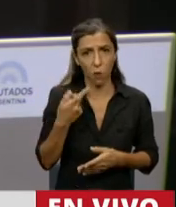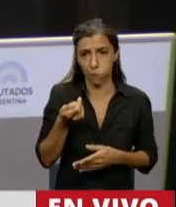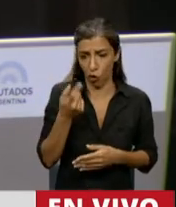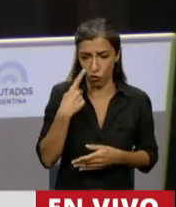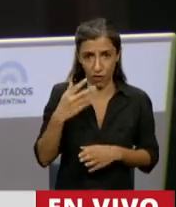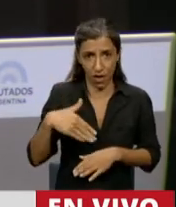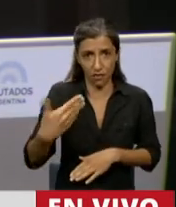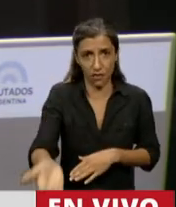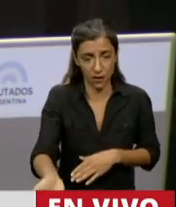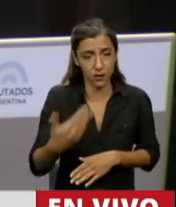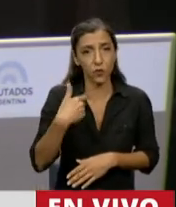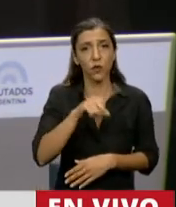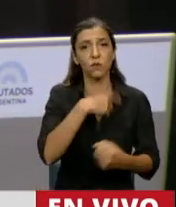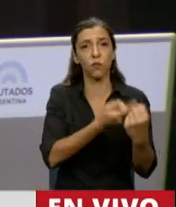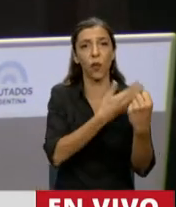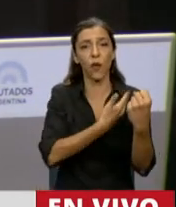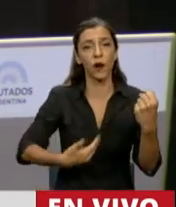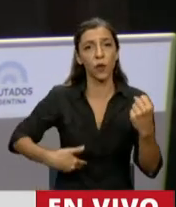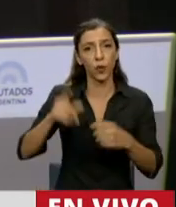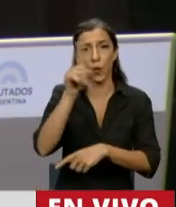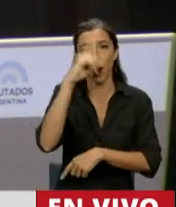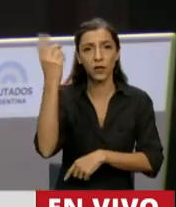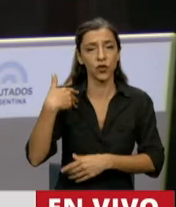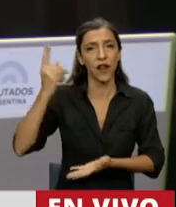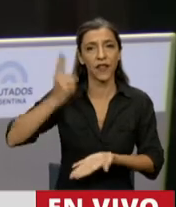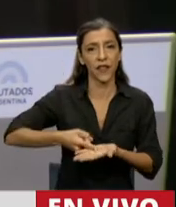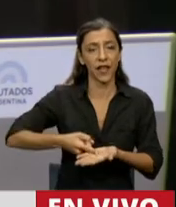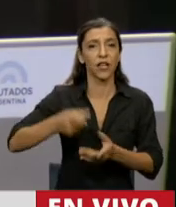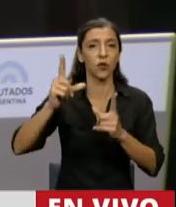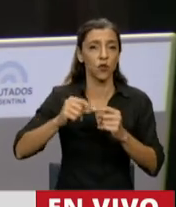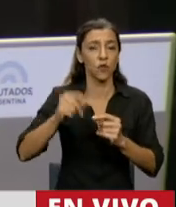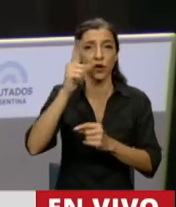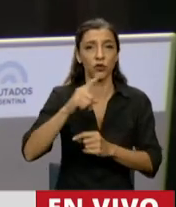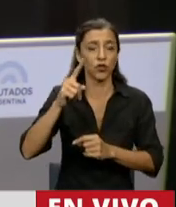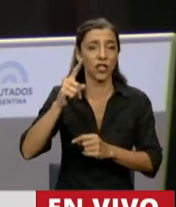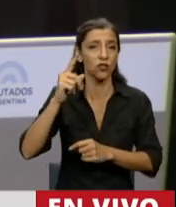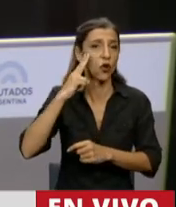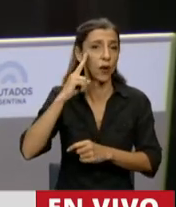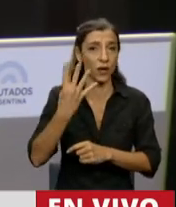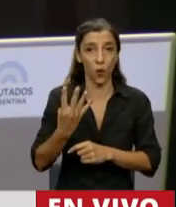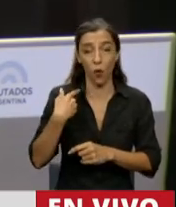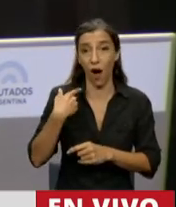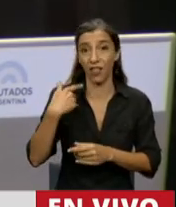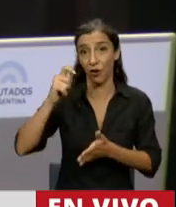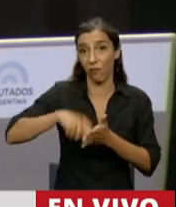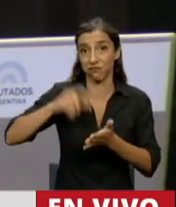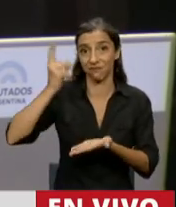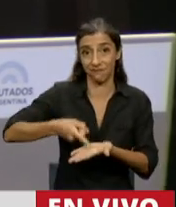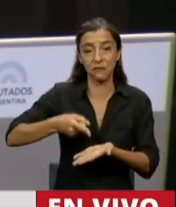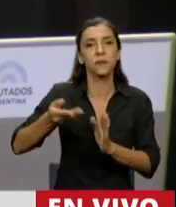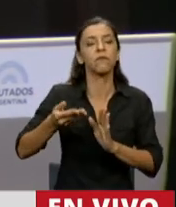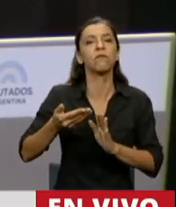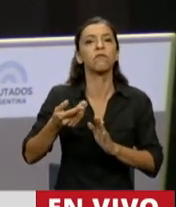después el poder ejecutivo nacional dicta ese decreto 194 que eleva sin ninguna razón ni